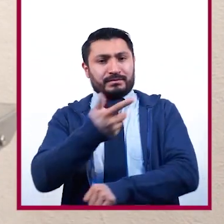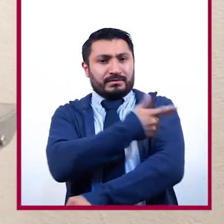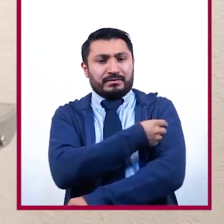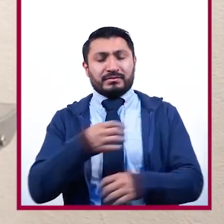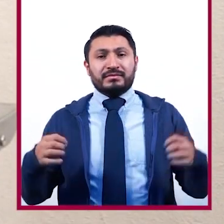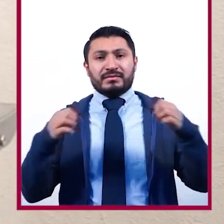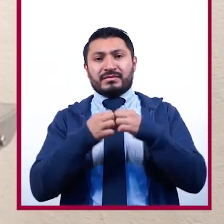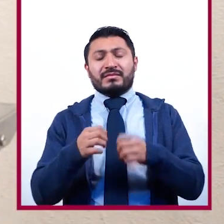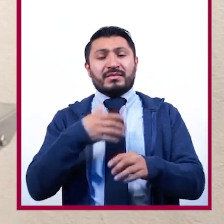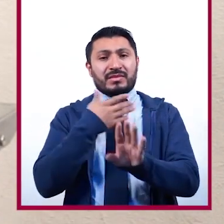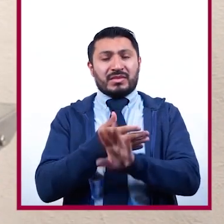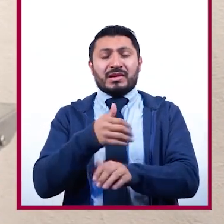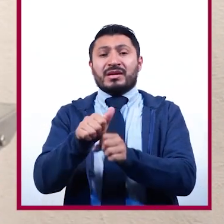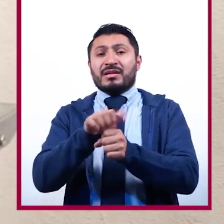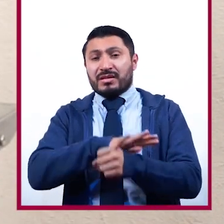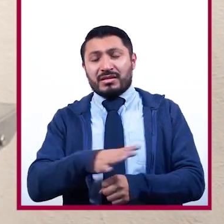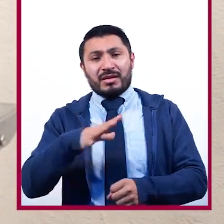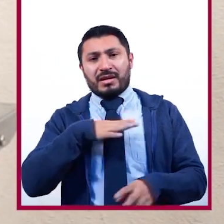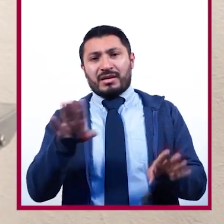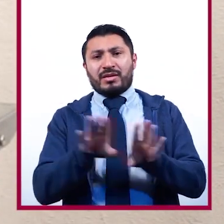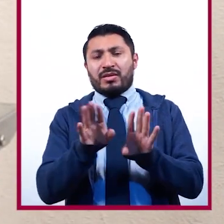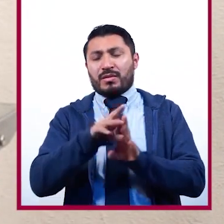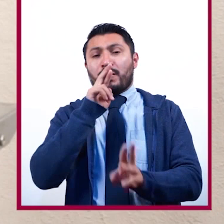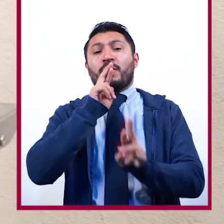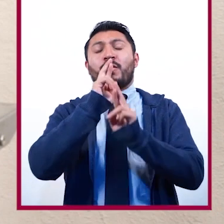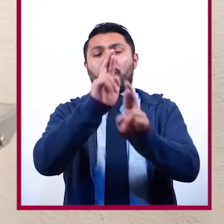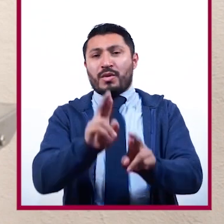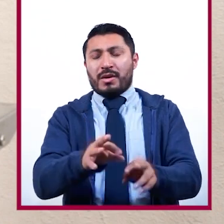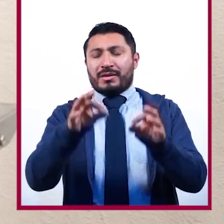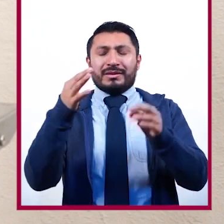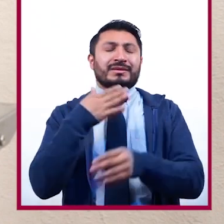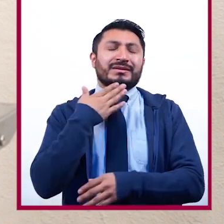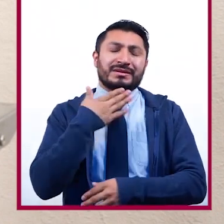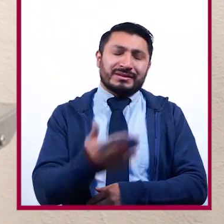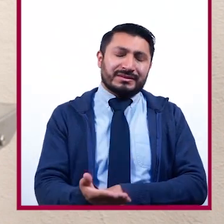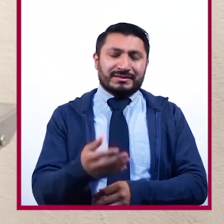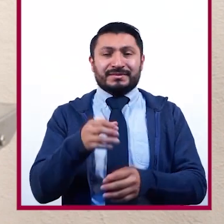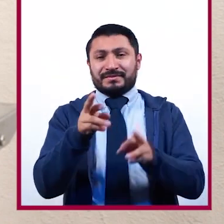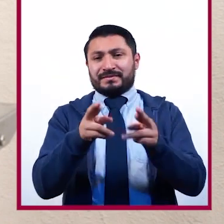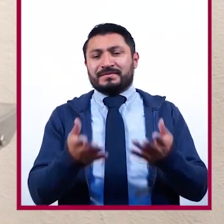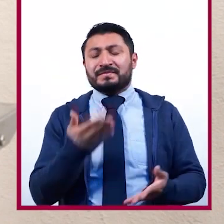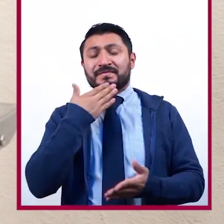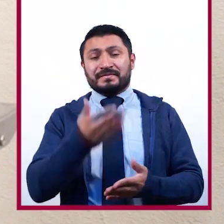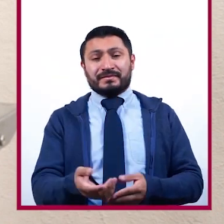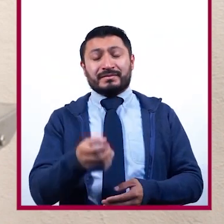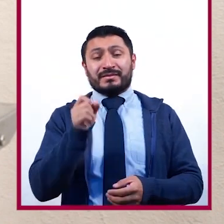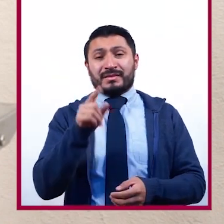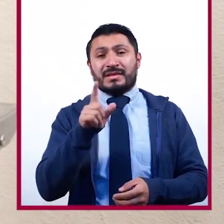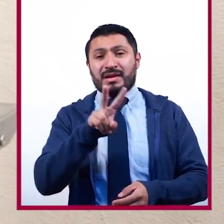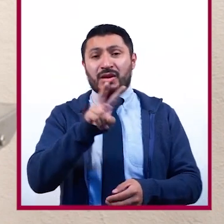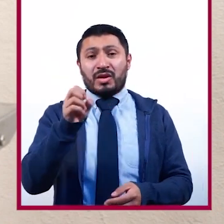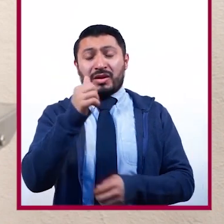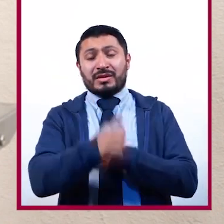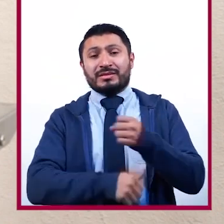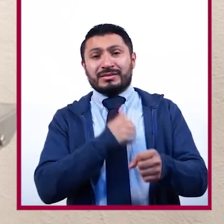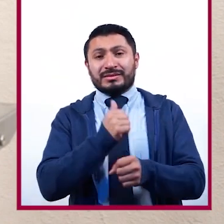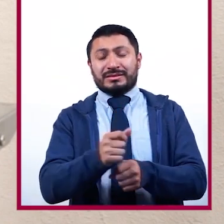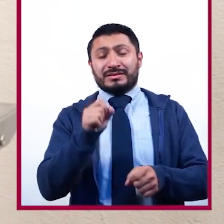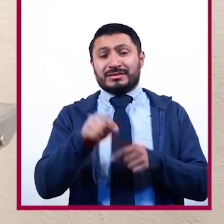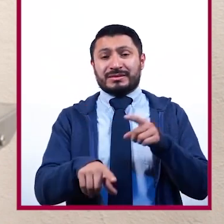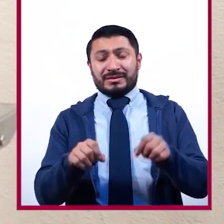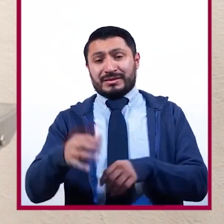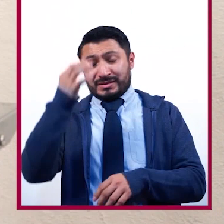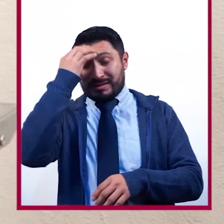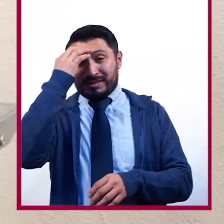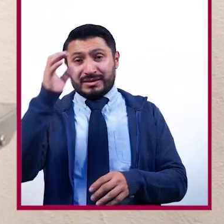duda, la vacuna de emergencia contra COVID-19 surgió como una respuesta alentadora, que en sí misma concentró 200 años de